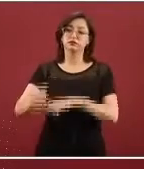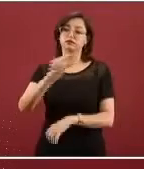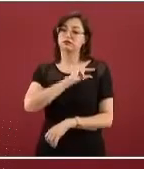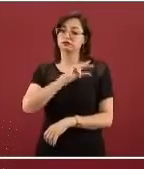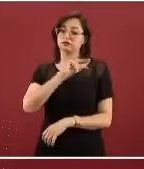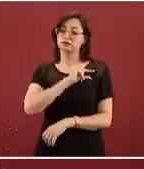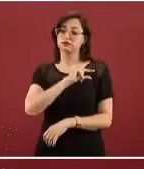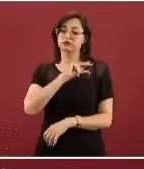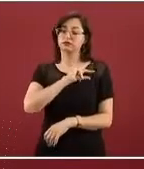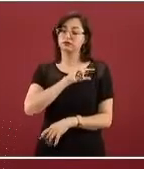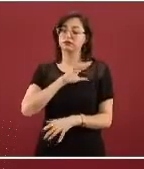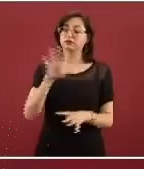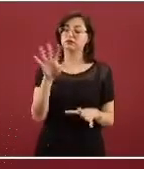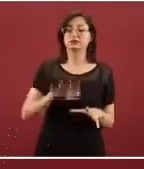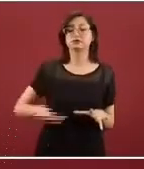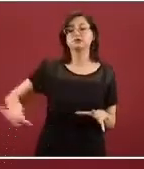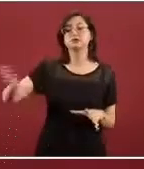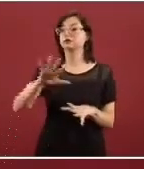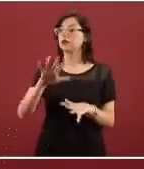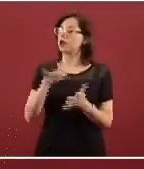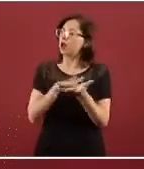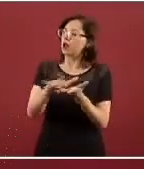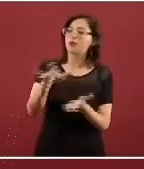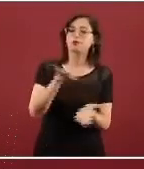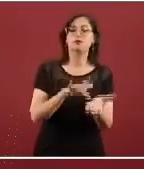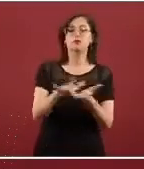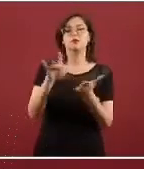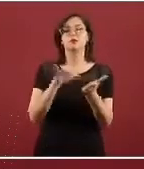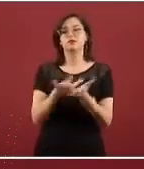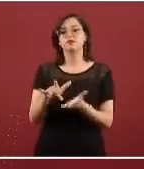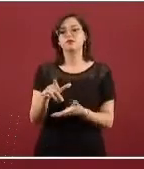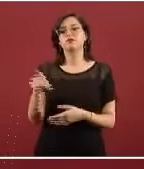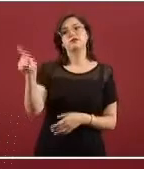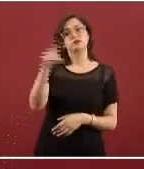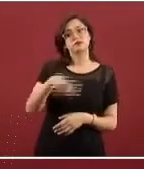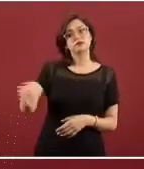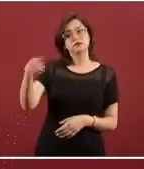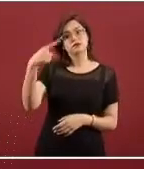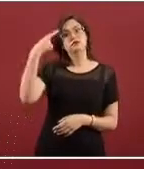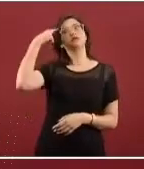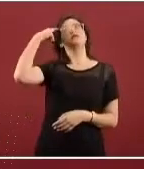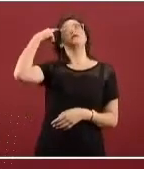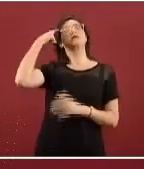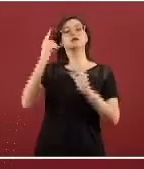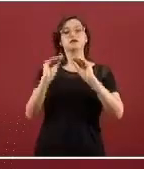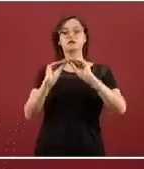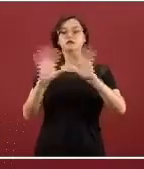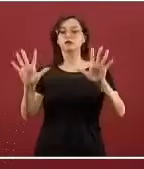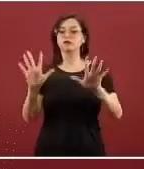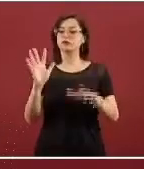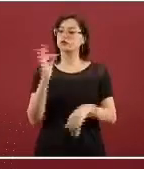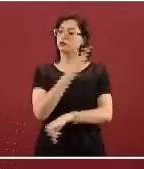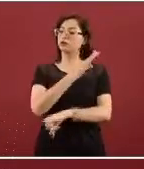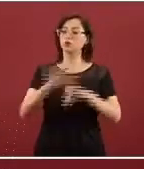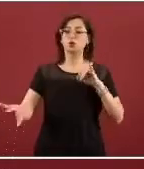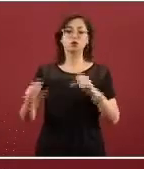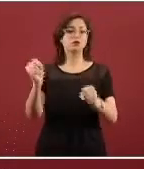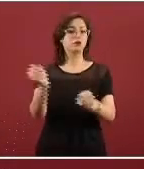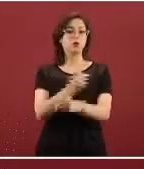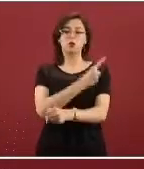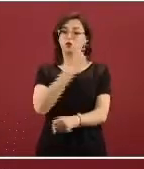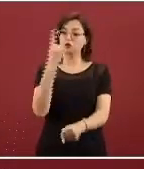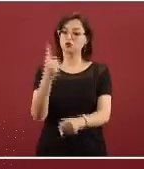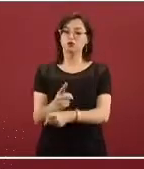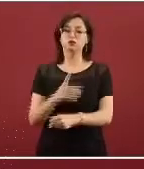y el sector social a que se sumen, a que tengan muy claro que esta es la última oportunidad